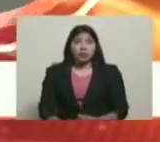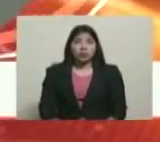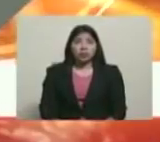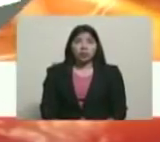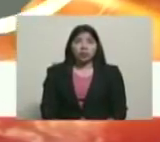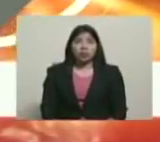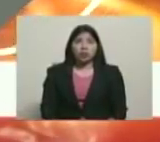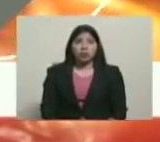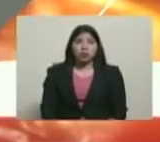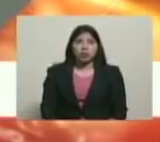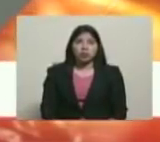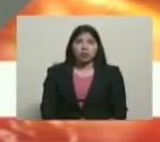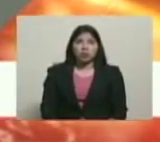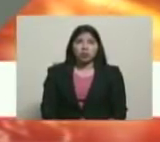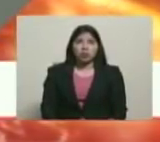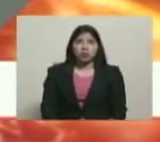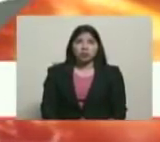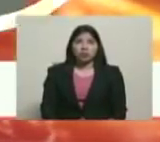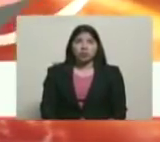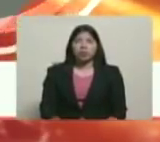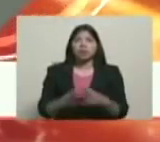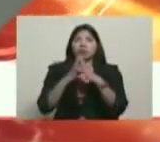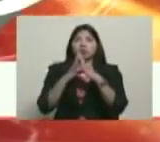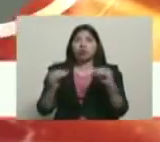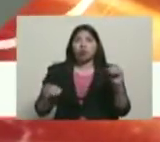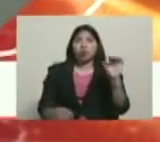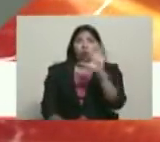tranquilidad absoluta en toda Venezuela,